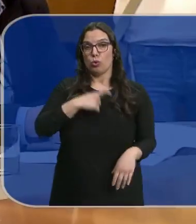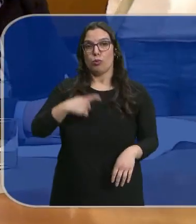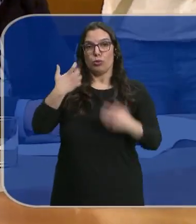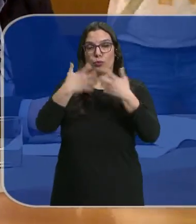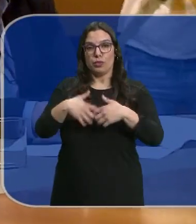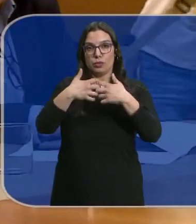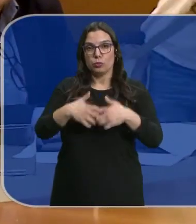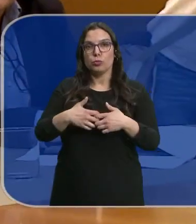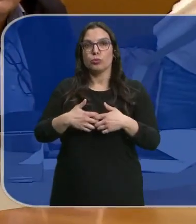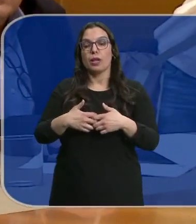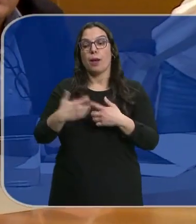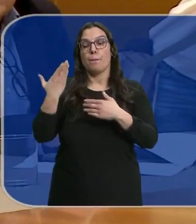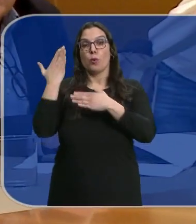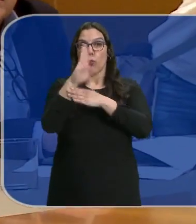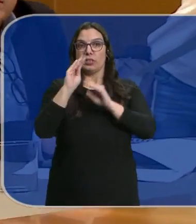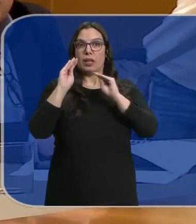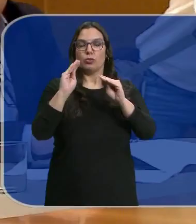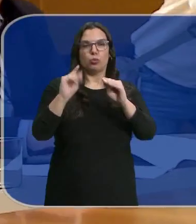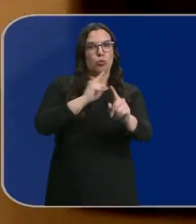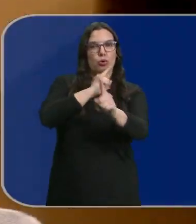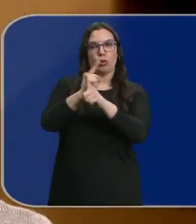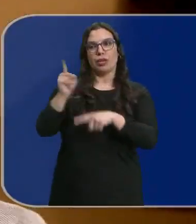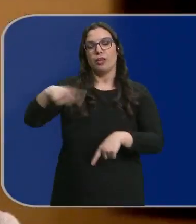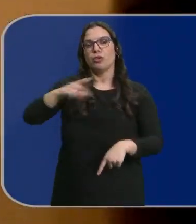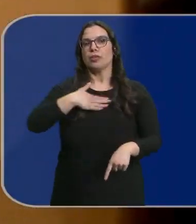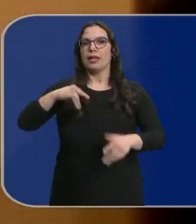Comisión de Industria rechazara su propuesta para